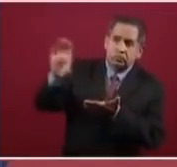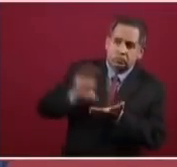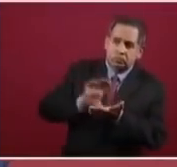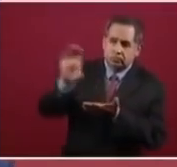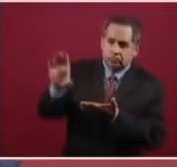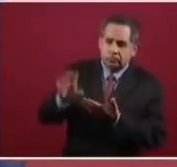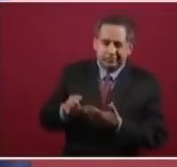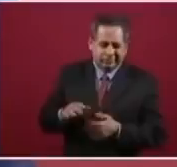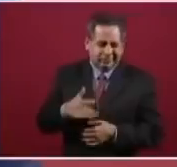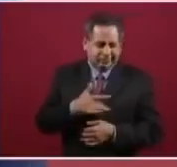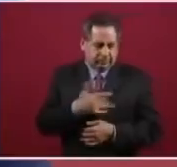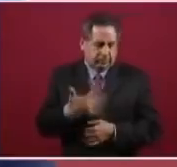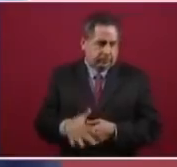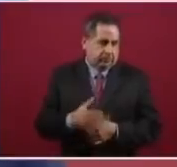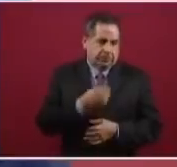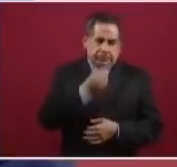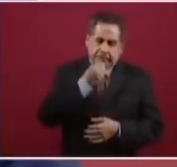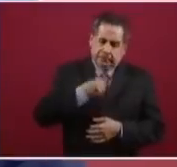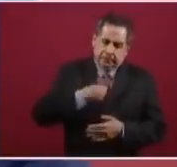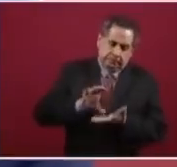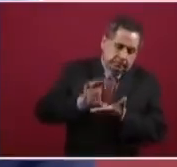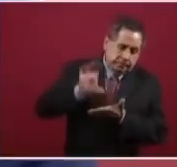duele muchísimo